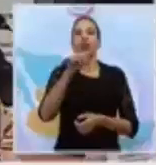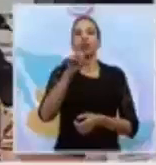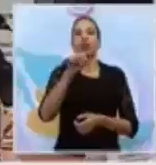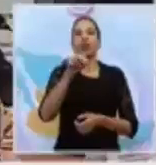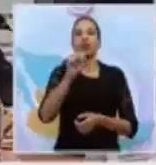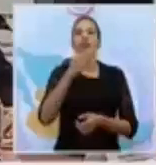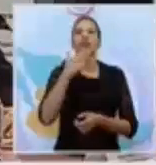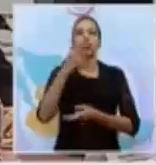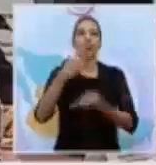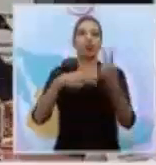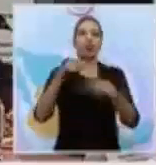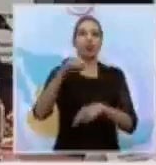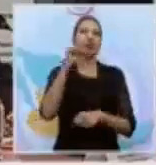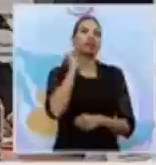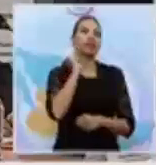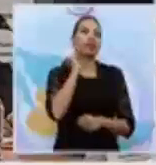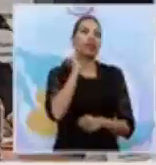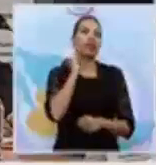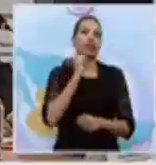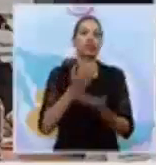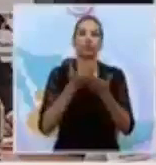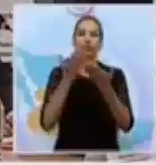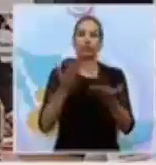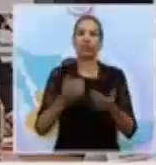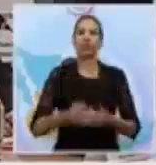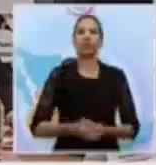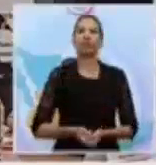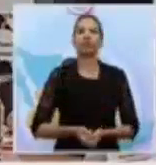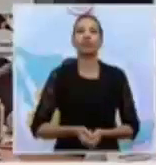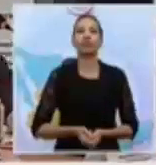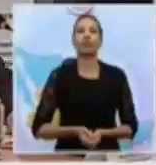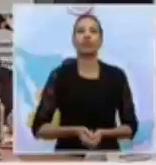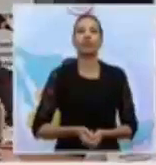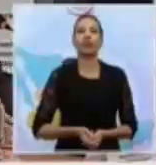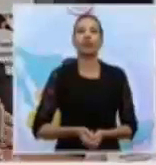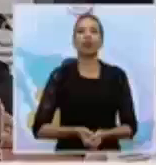al Senado de la República y tiene usted la palabra. Sí.